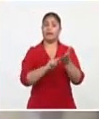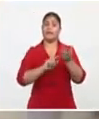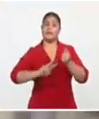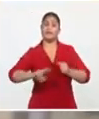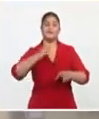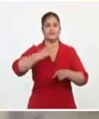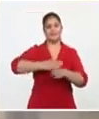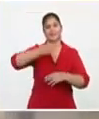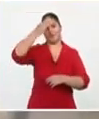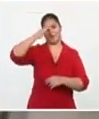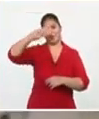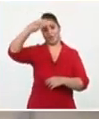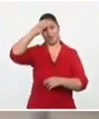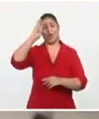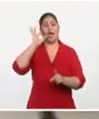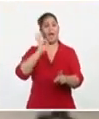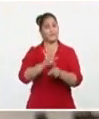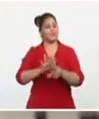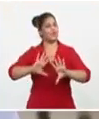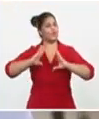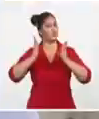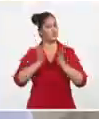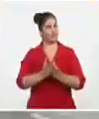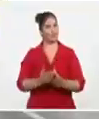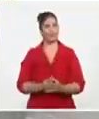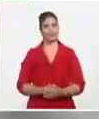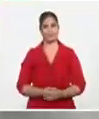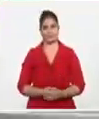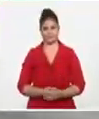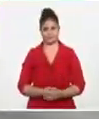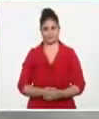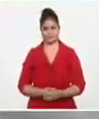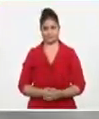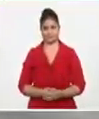Aquí comenzó todo, tras la ruta de Abdala.